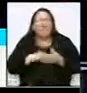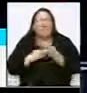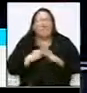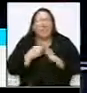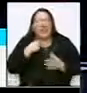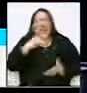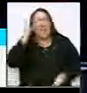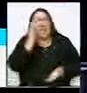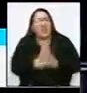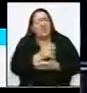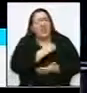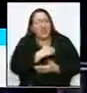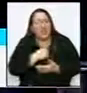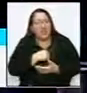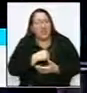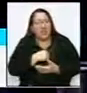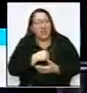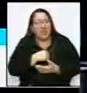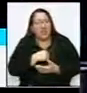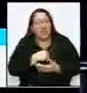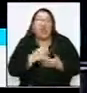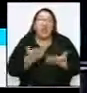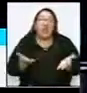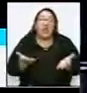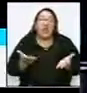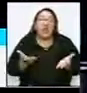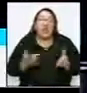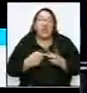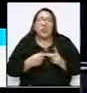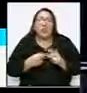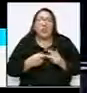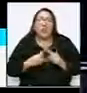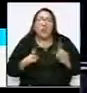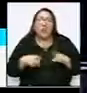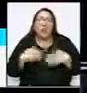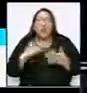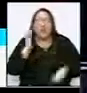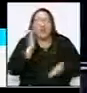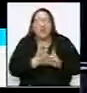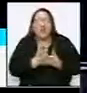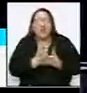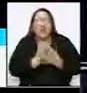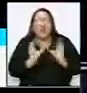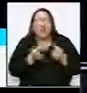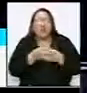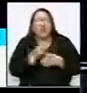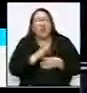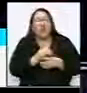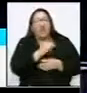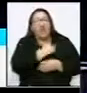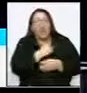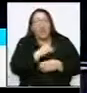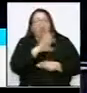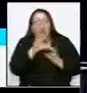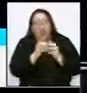censurar ministros. Claro, alguien dirá, pero pueden censurar al Consejo de Ministros en su integridad.